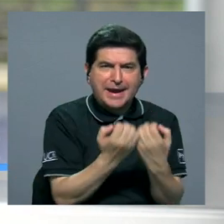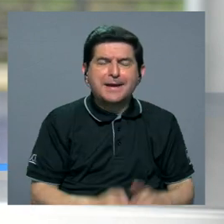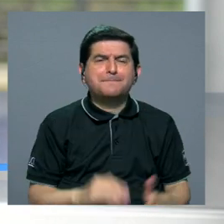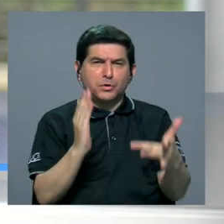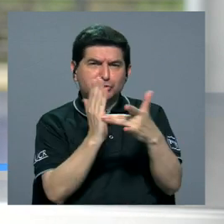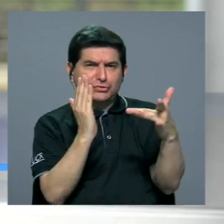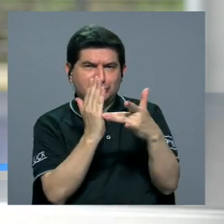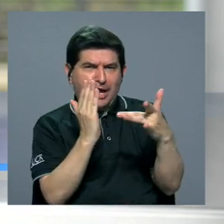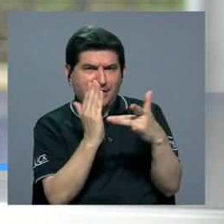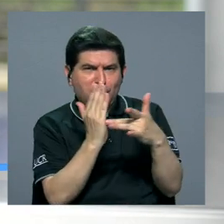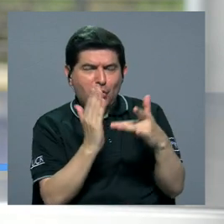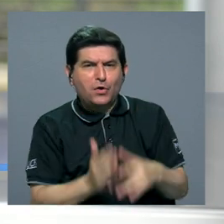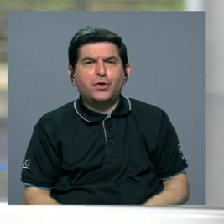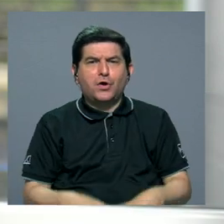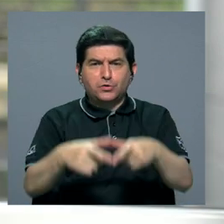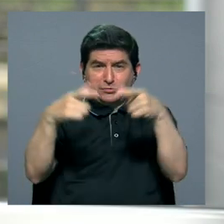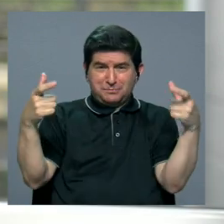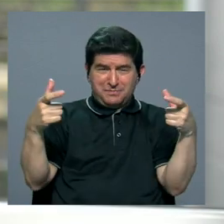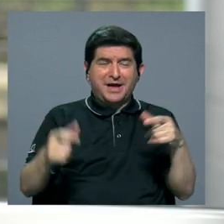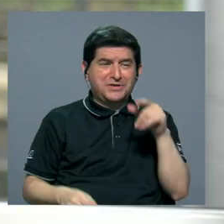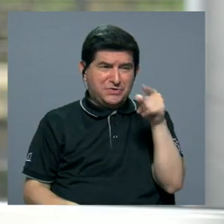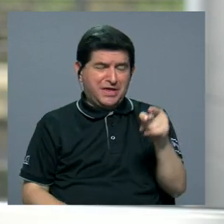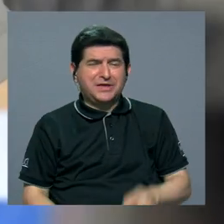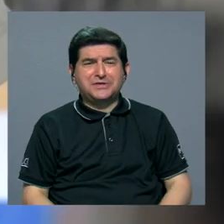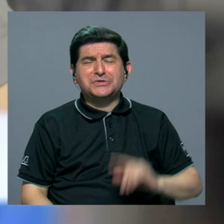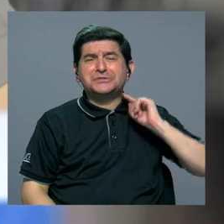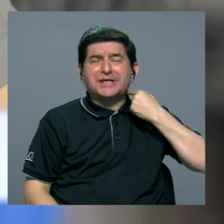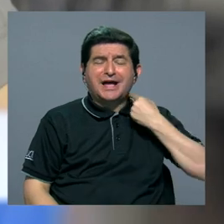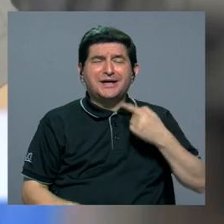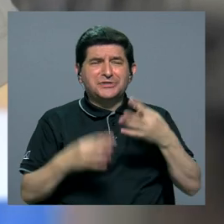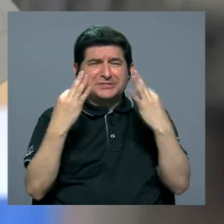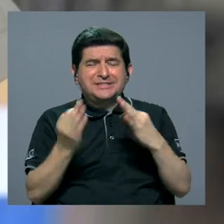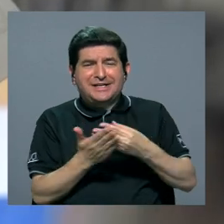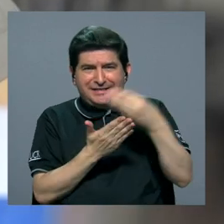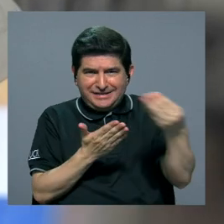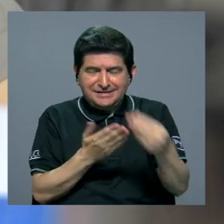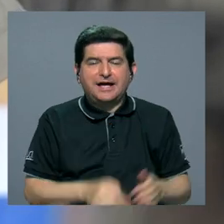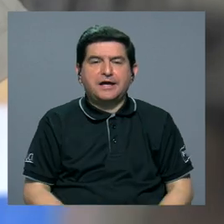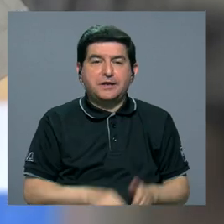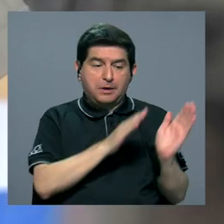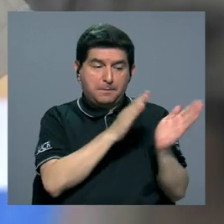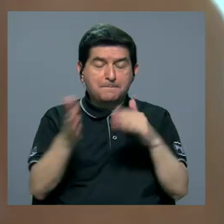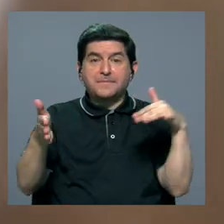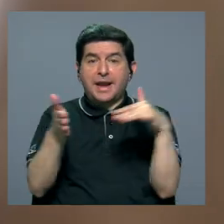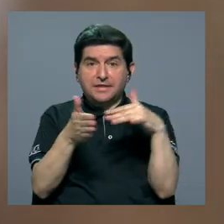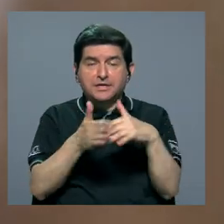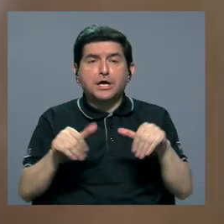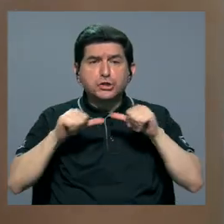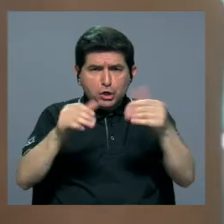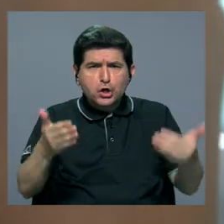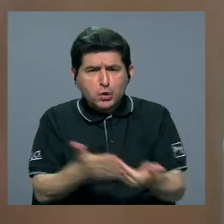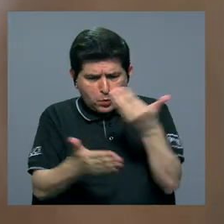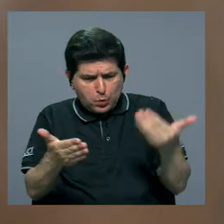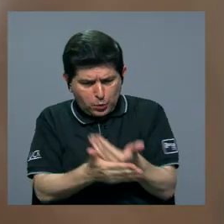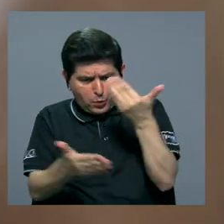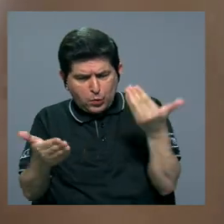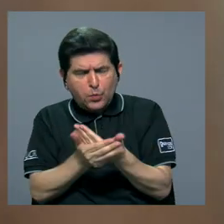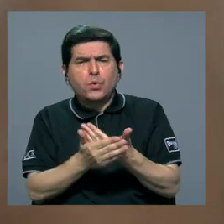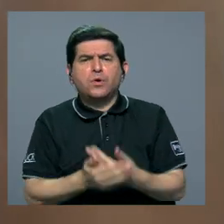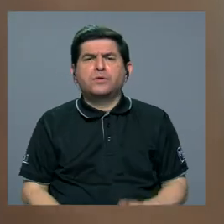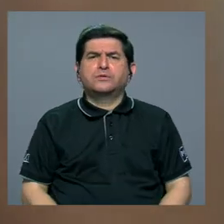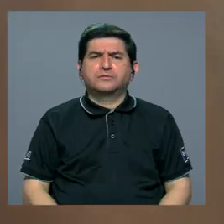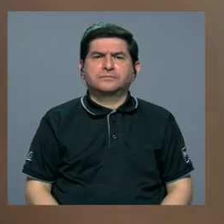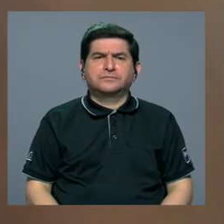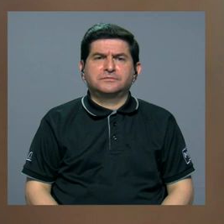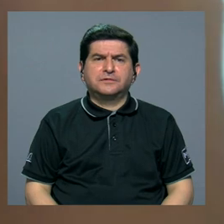equipos tecnológicos que la mayoría son de muy alto costo. Su plan de estudios, seguirlo remozando